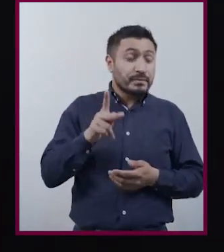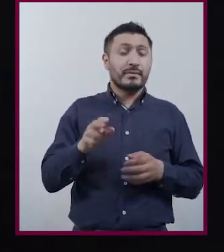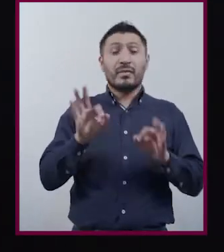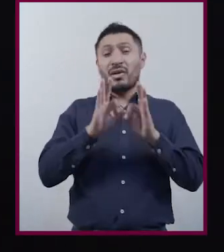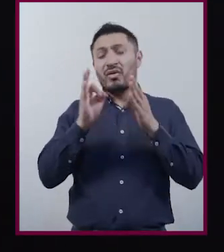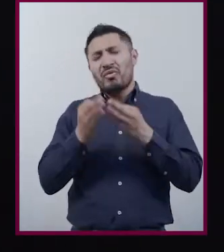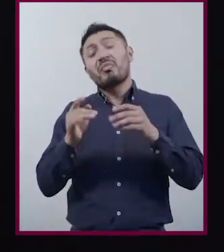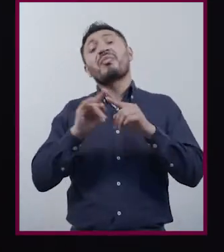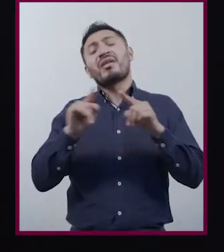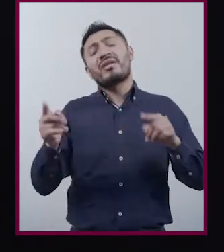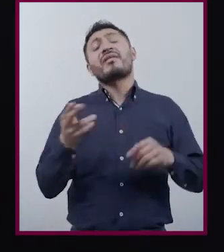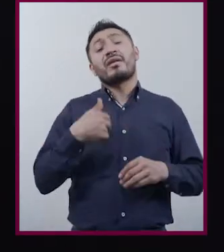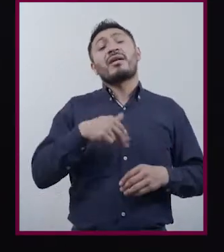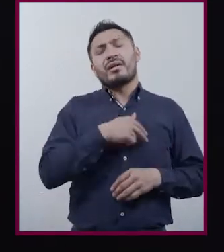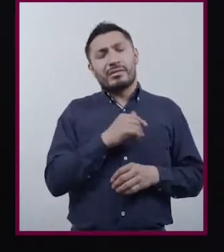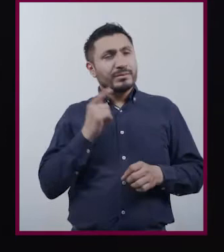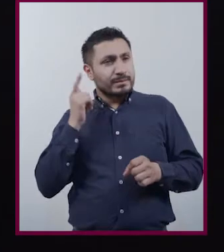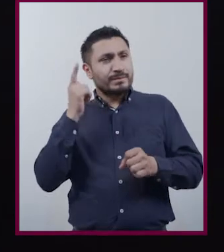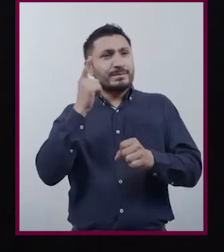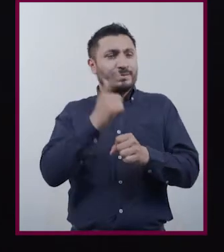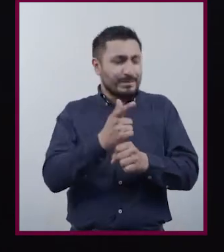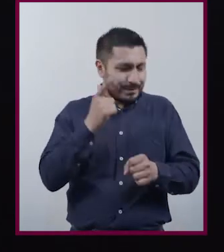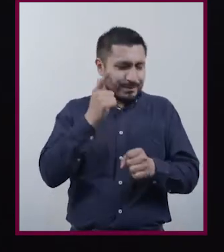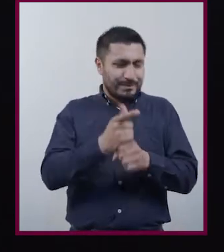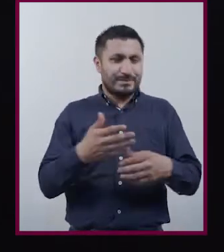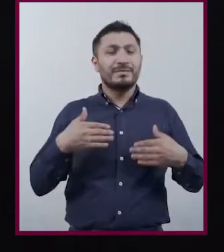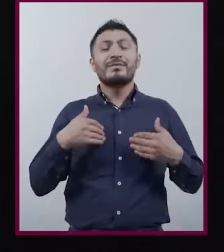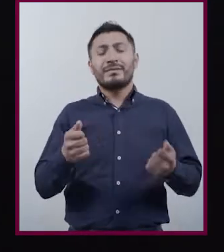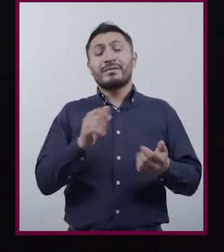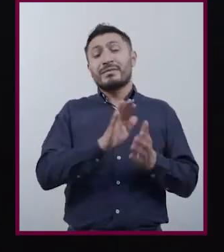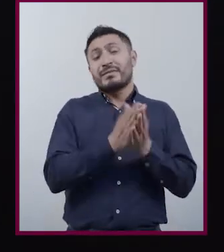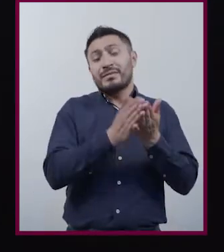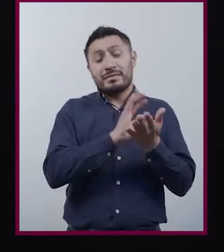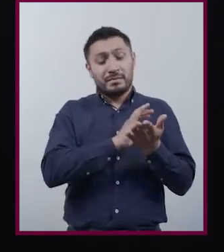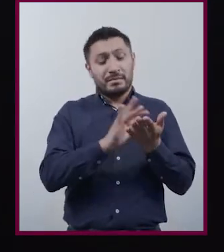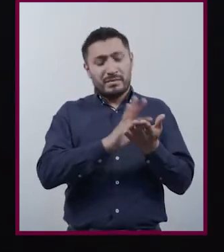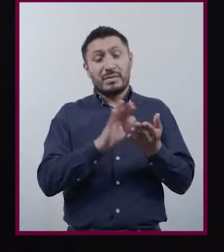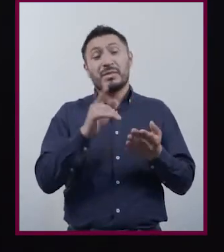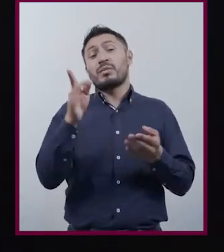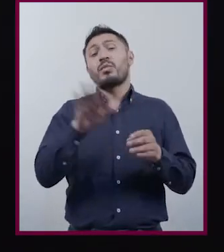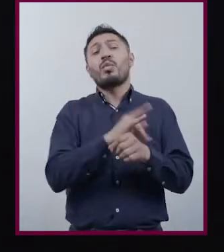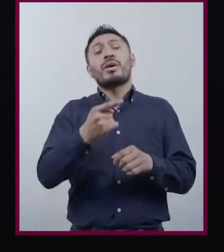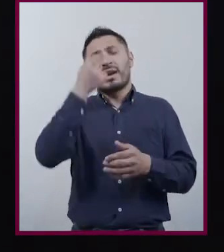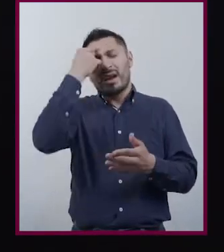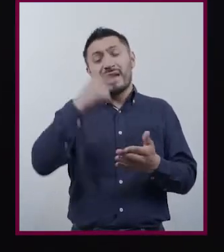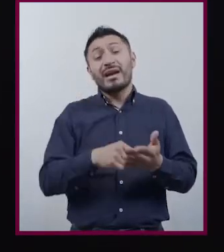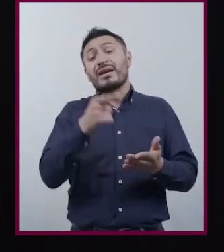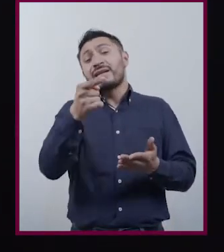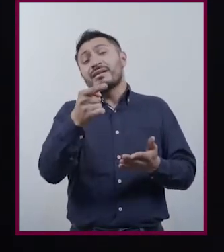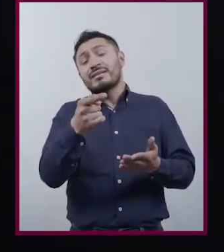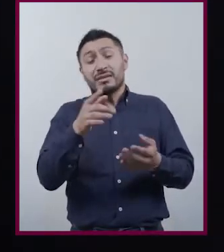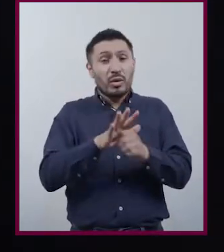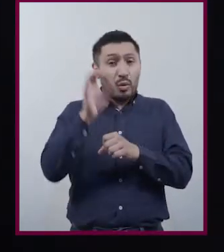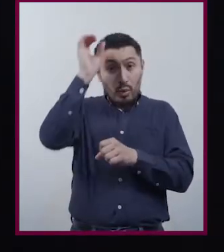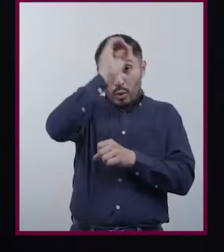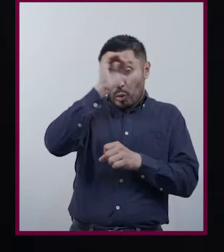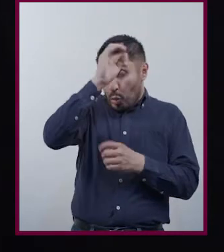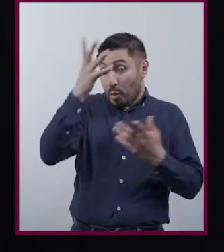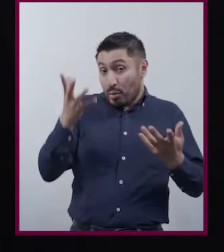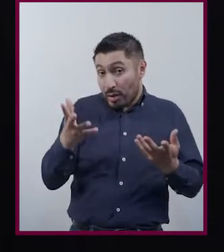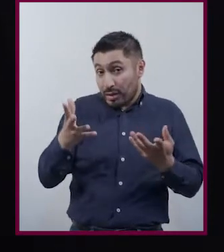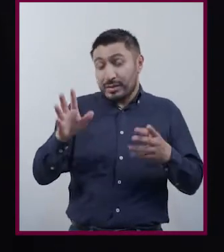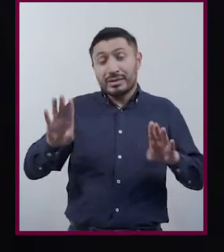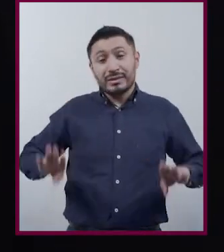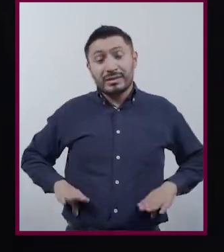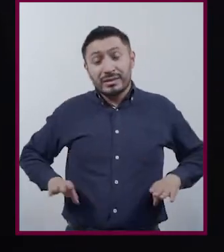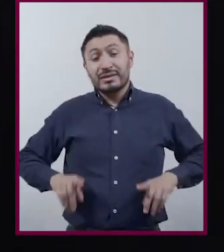forma u otra acabamos identificándonos con la novela. ¿Por qué crees tú que pasa esto? ¿Qué opinas? Otra cualidad